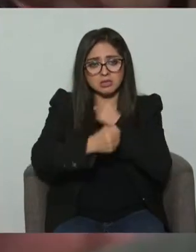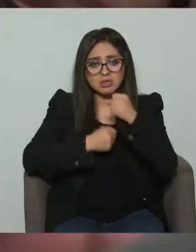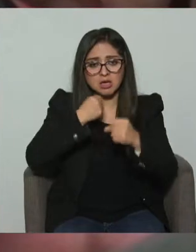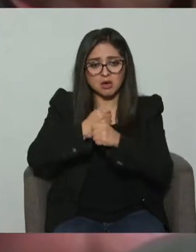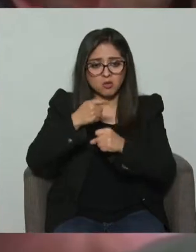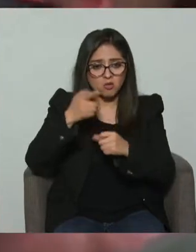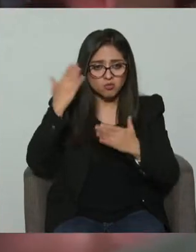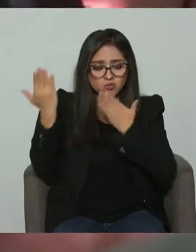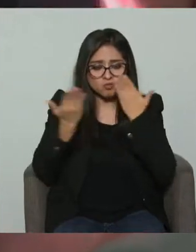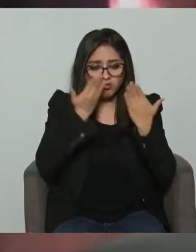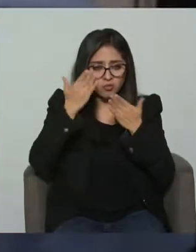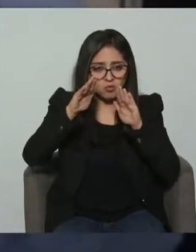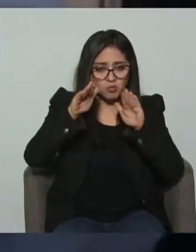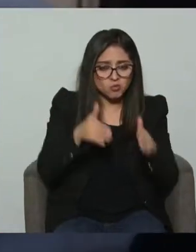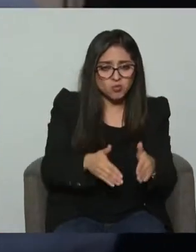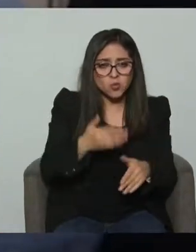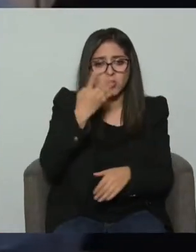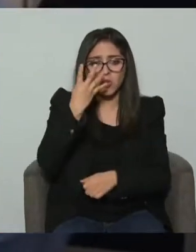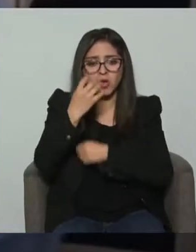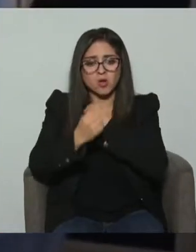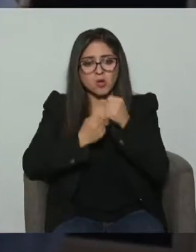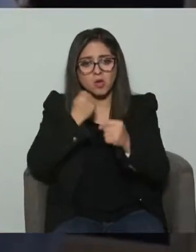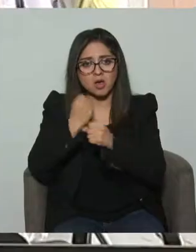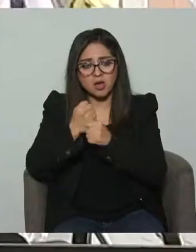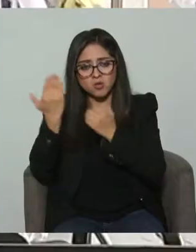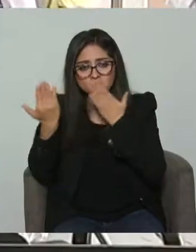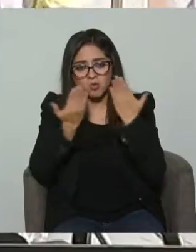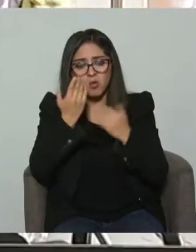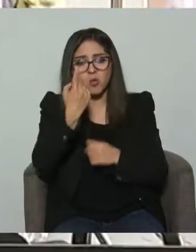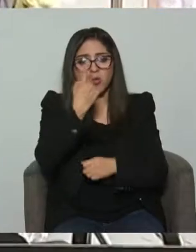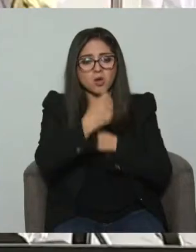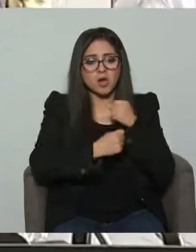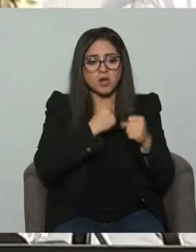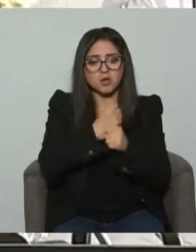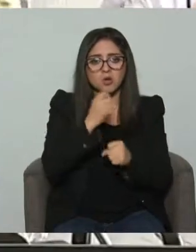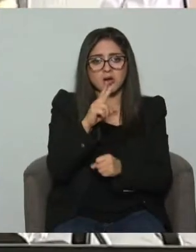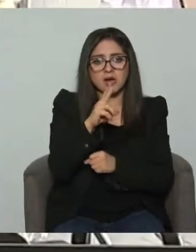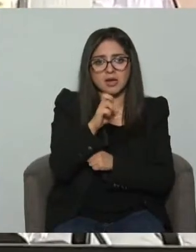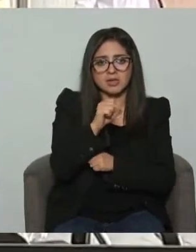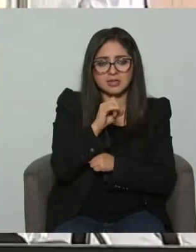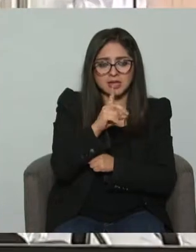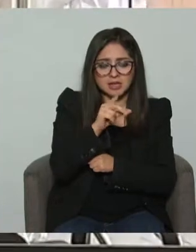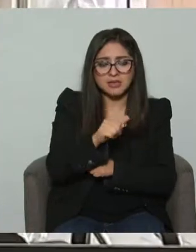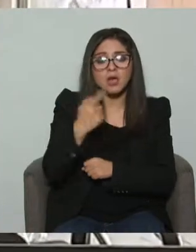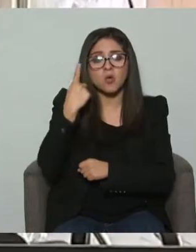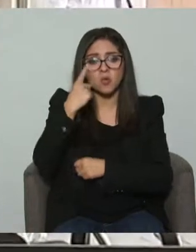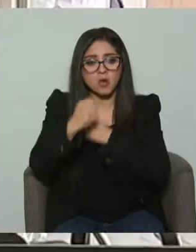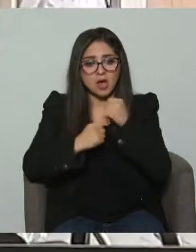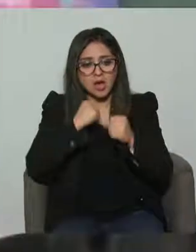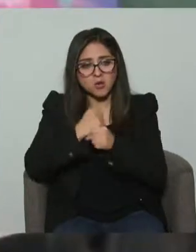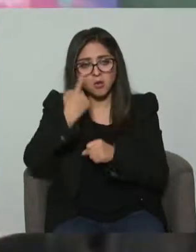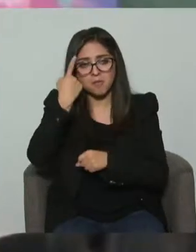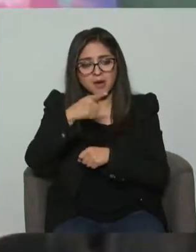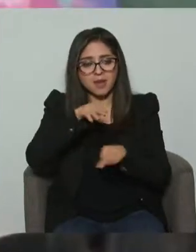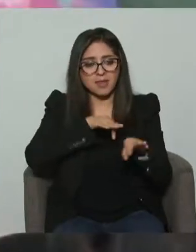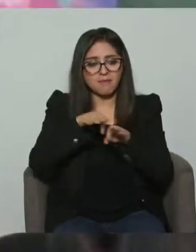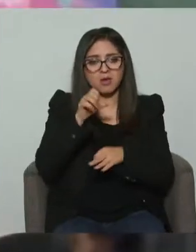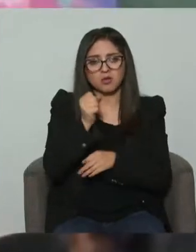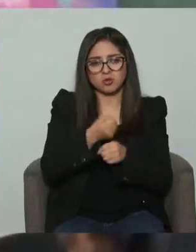estudio, 4 años académicos, 1 de residencia y 1 más de servicio social. Están